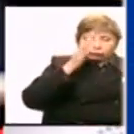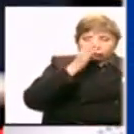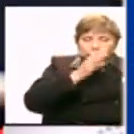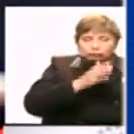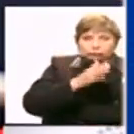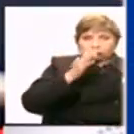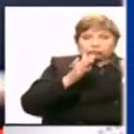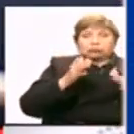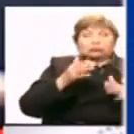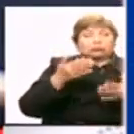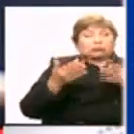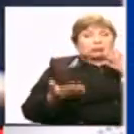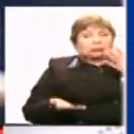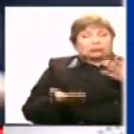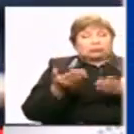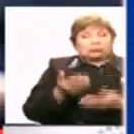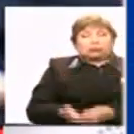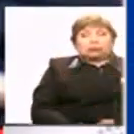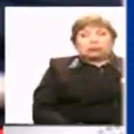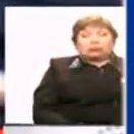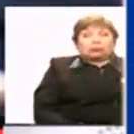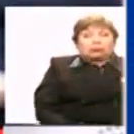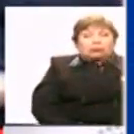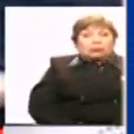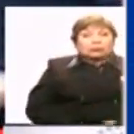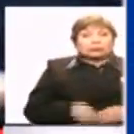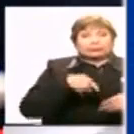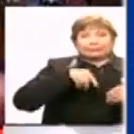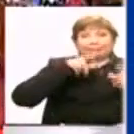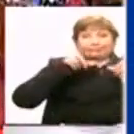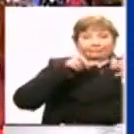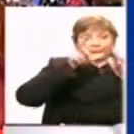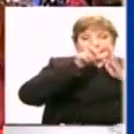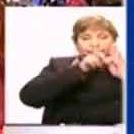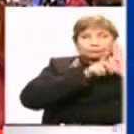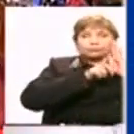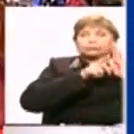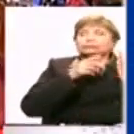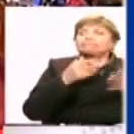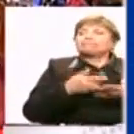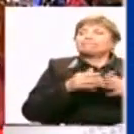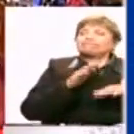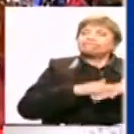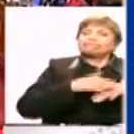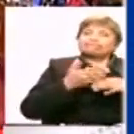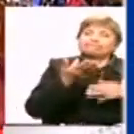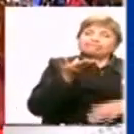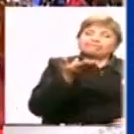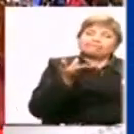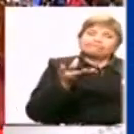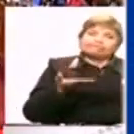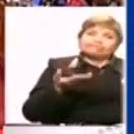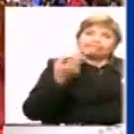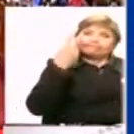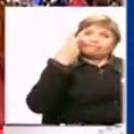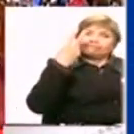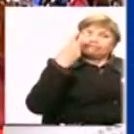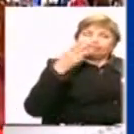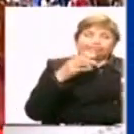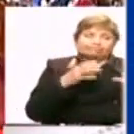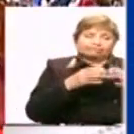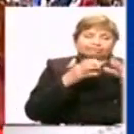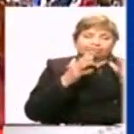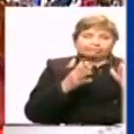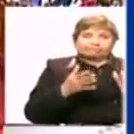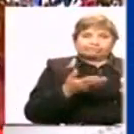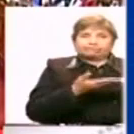a los que tengan que investigar, y se tengan que sancionar a los que se tengan que sancionar, sean o no sean de mi partido. para terminar, Betsy, ¿cuándo vamos a